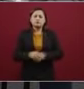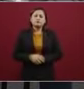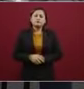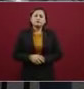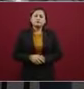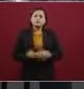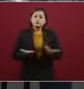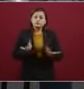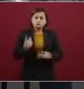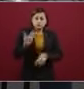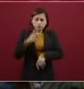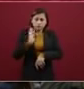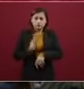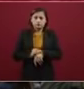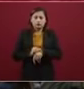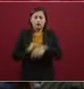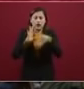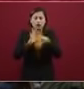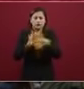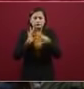de contexto,